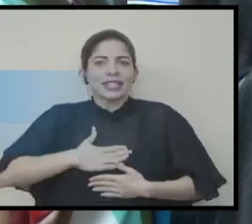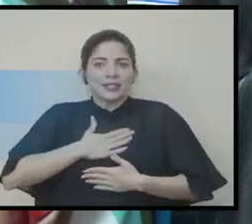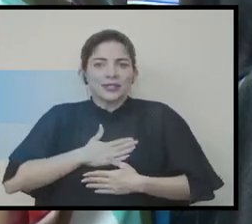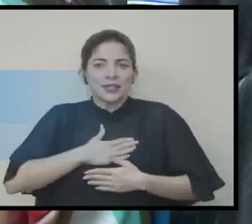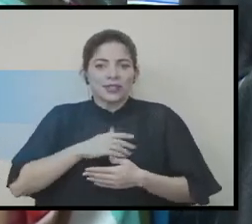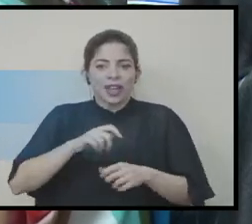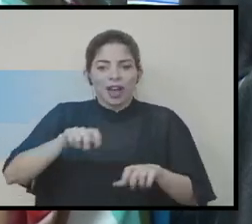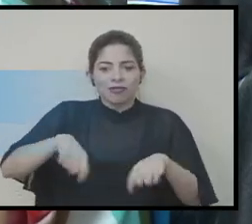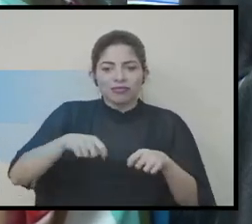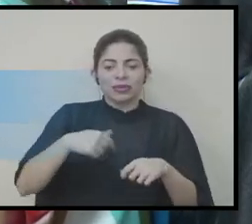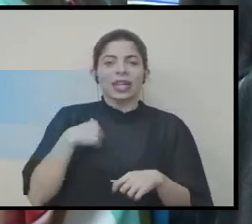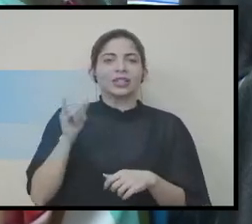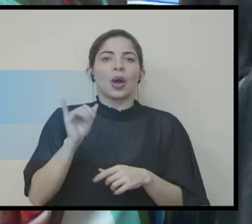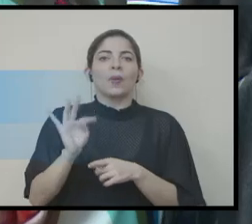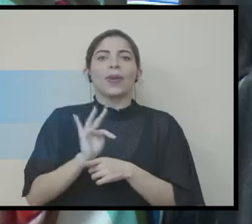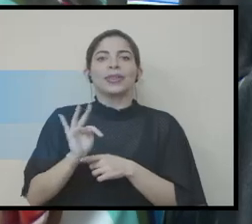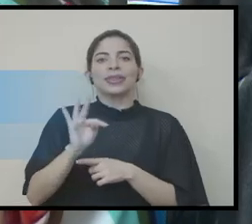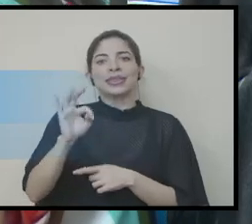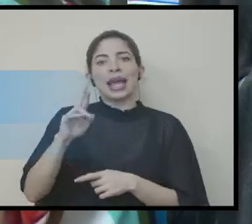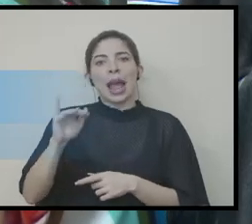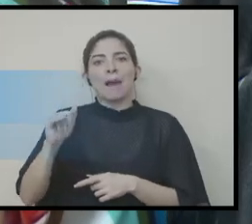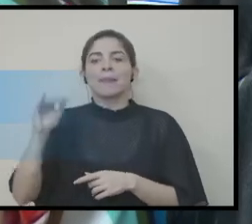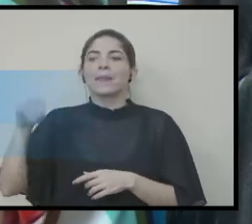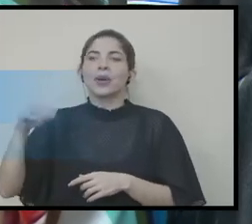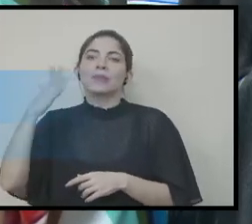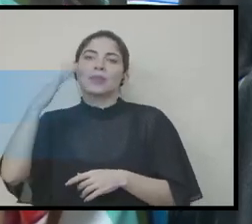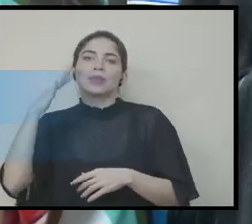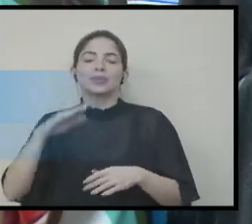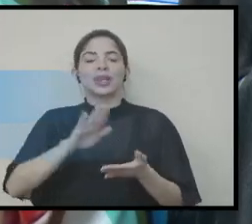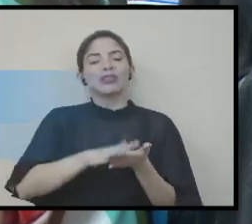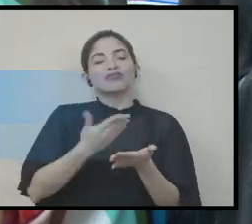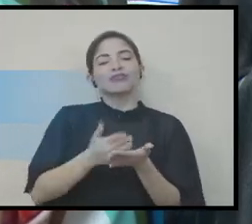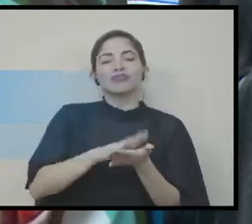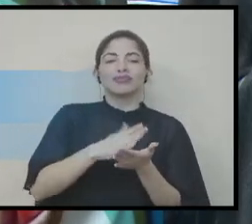mí es súper terapéutico poner música y empezar a hacer los queques.